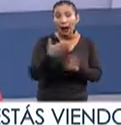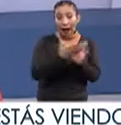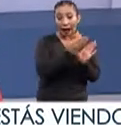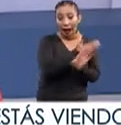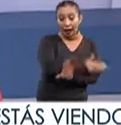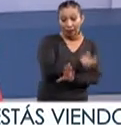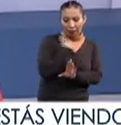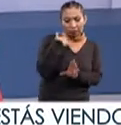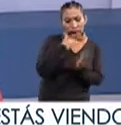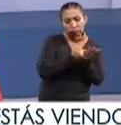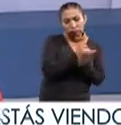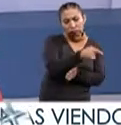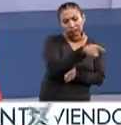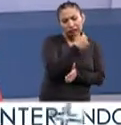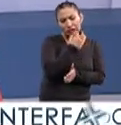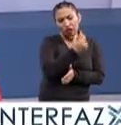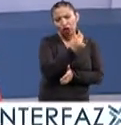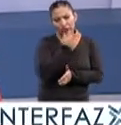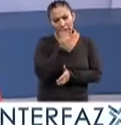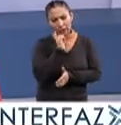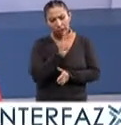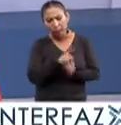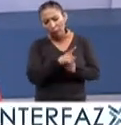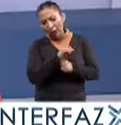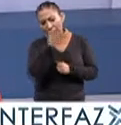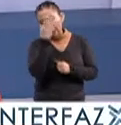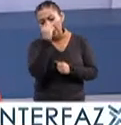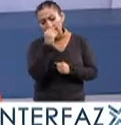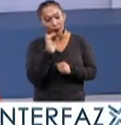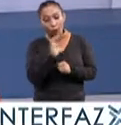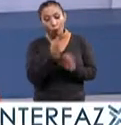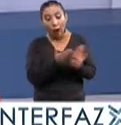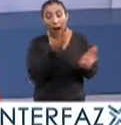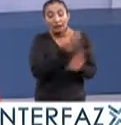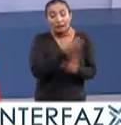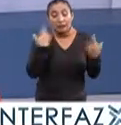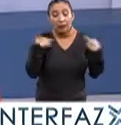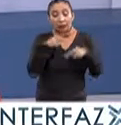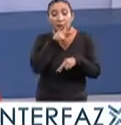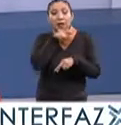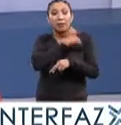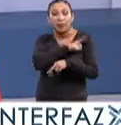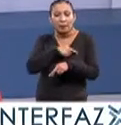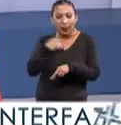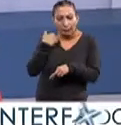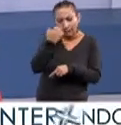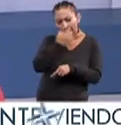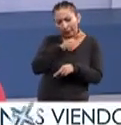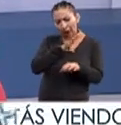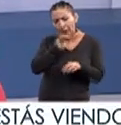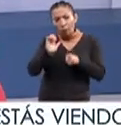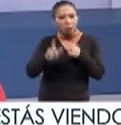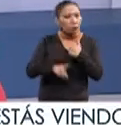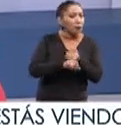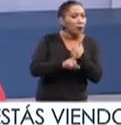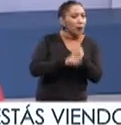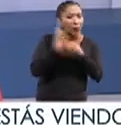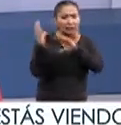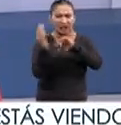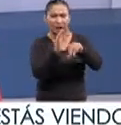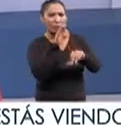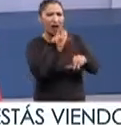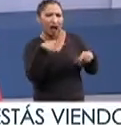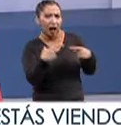de determinar si el niño o la niña tiene un problema de aprendizaje, los padres y los maestros deben detectar si no existe un problema de enseñanza